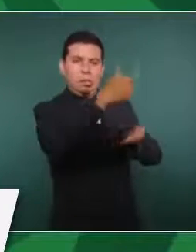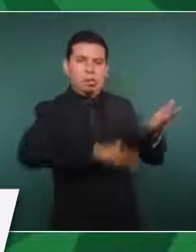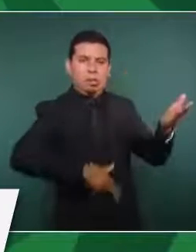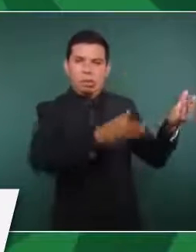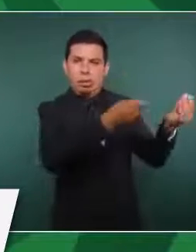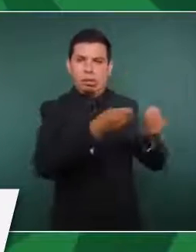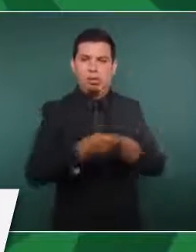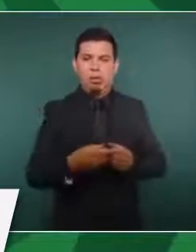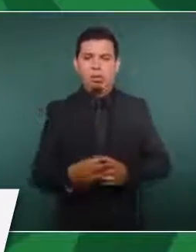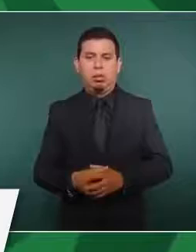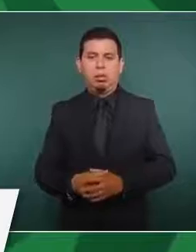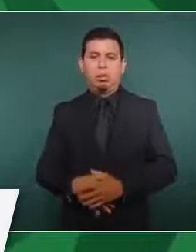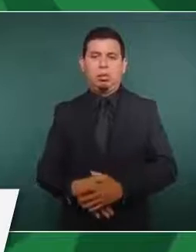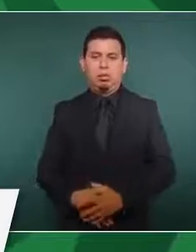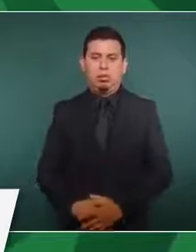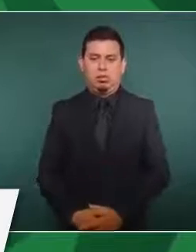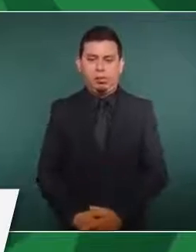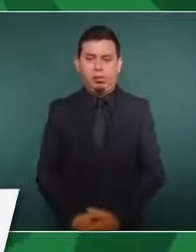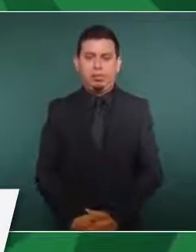Esa fue una de las